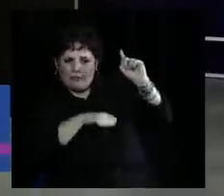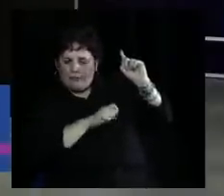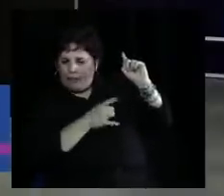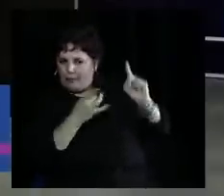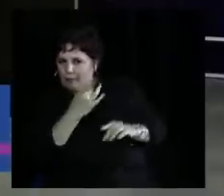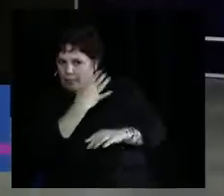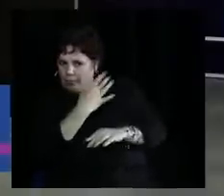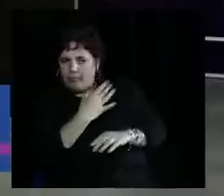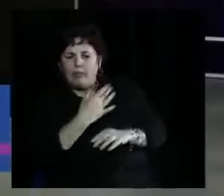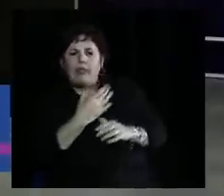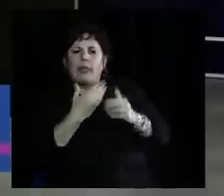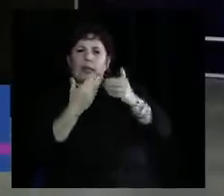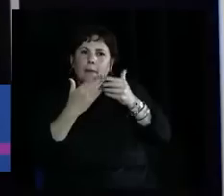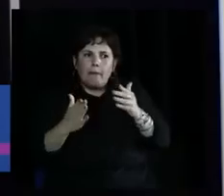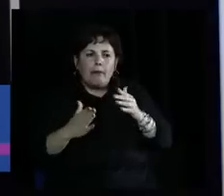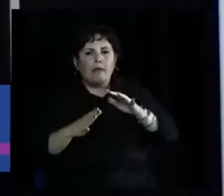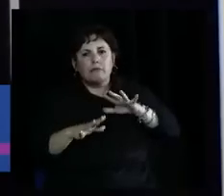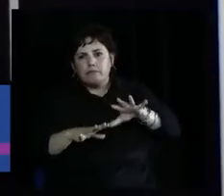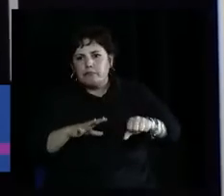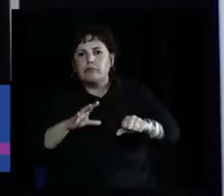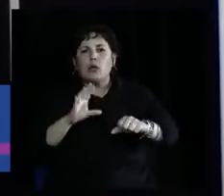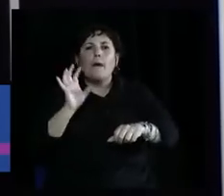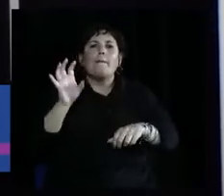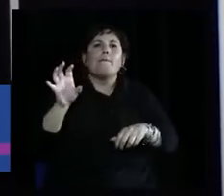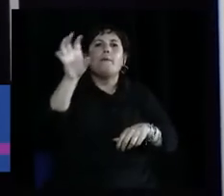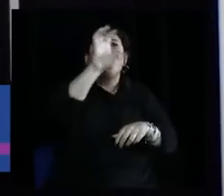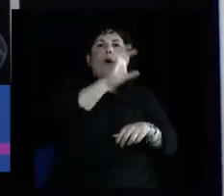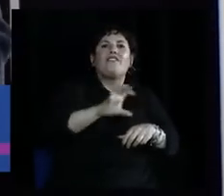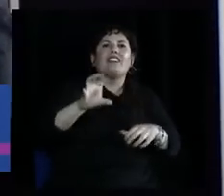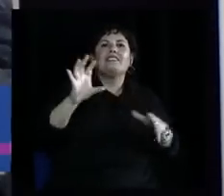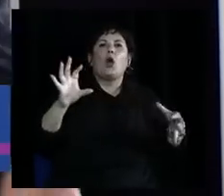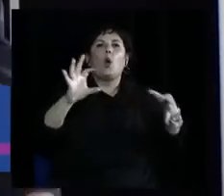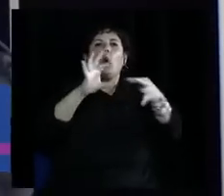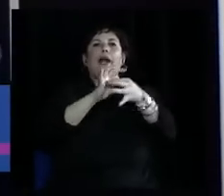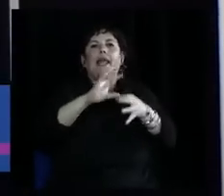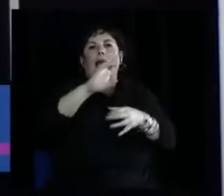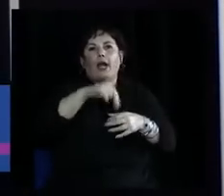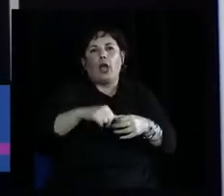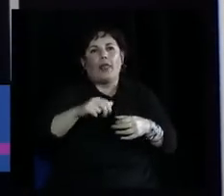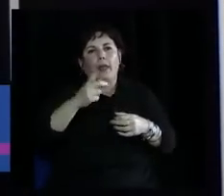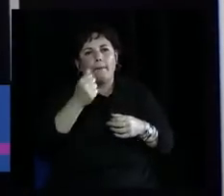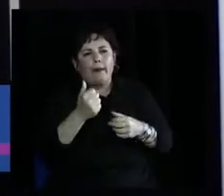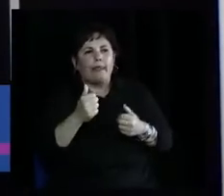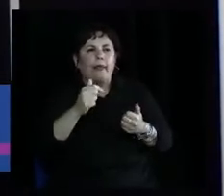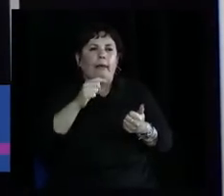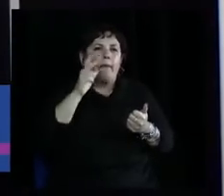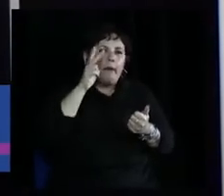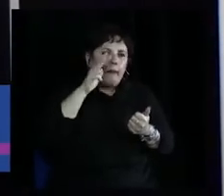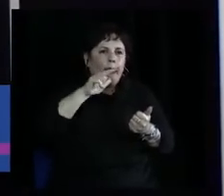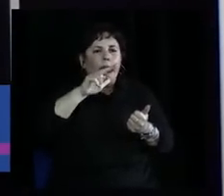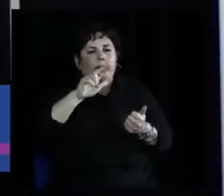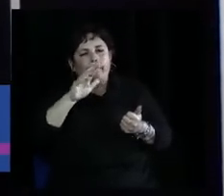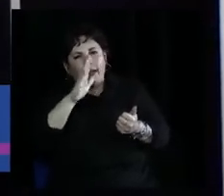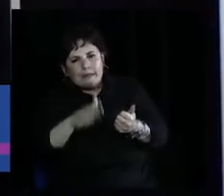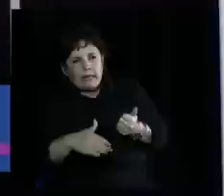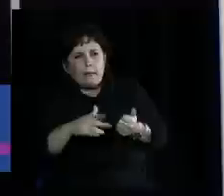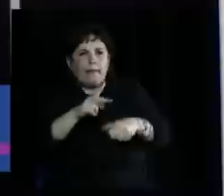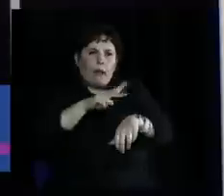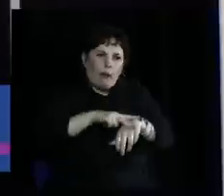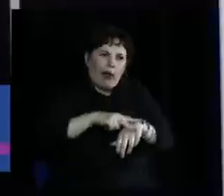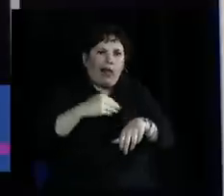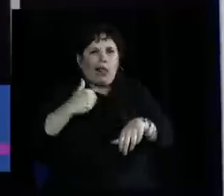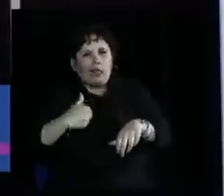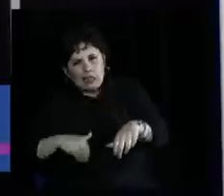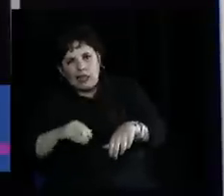una regionalización. Leandro, estaban las Provincias Unidas del Río de la Plata, Perú, Brasil, Paraguay, Argentina, Chile, y